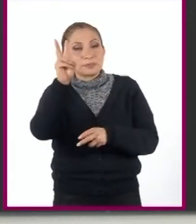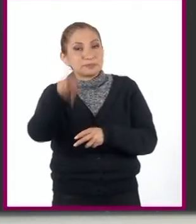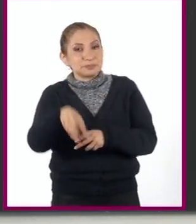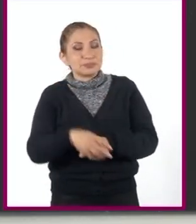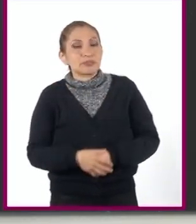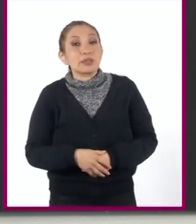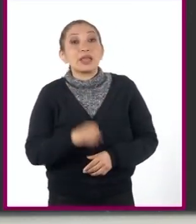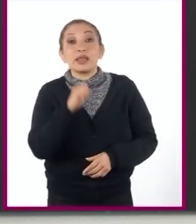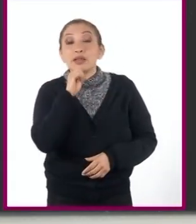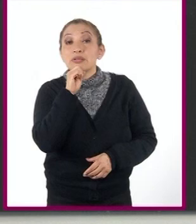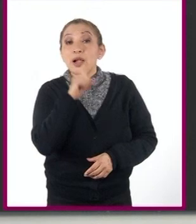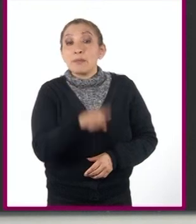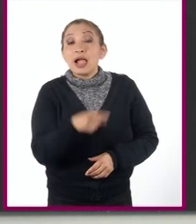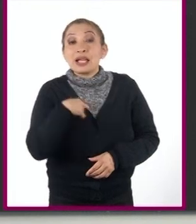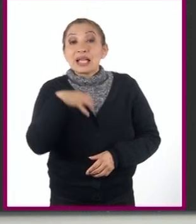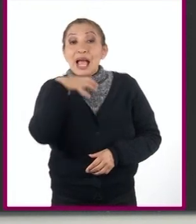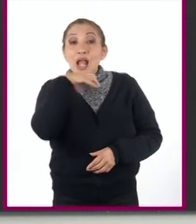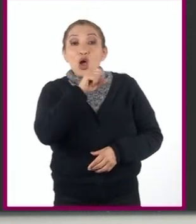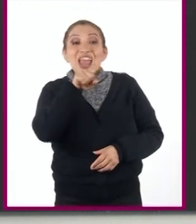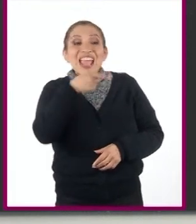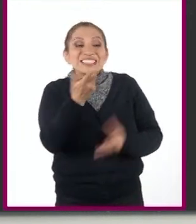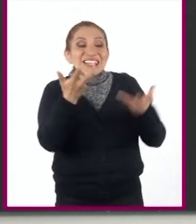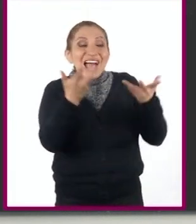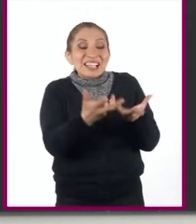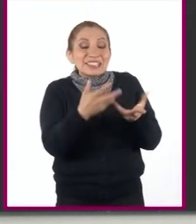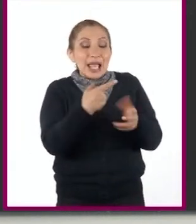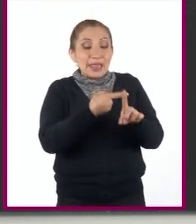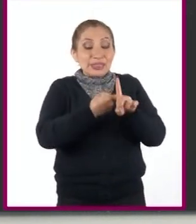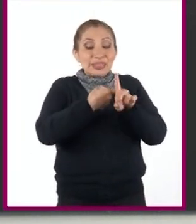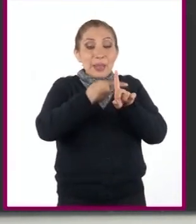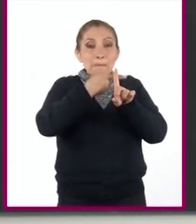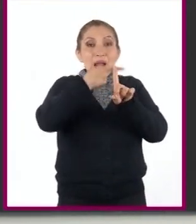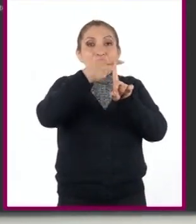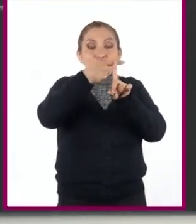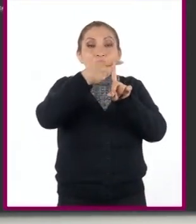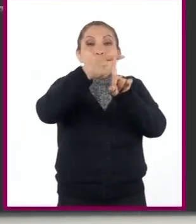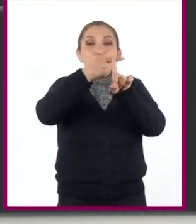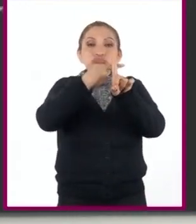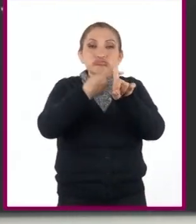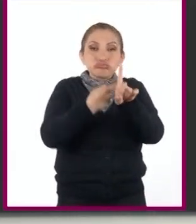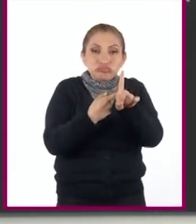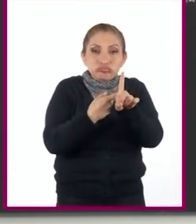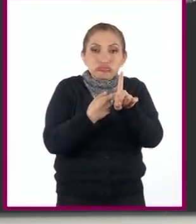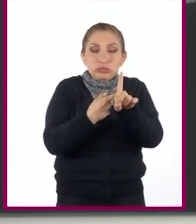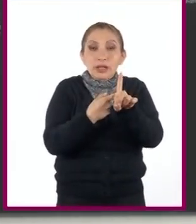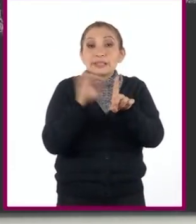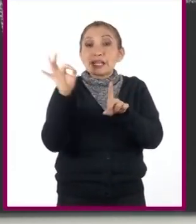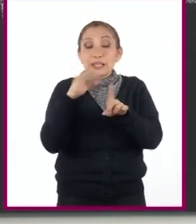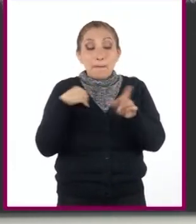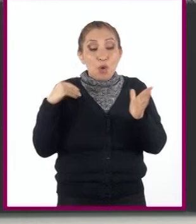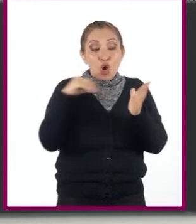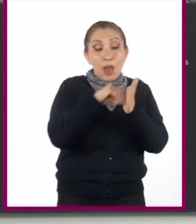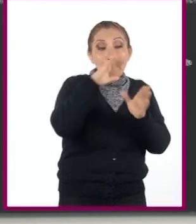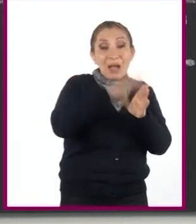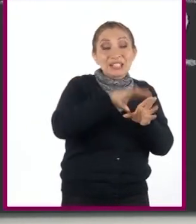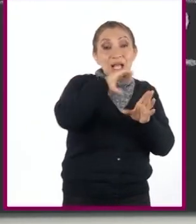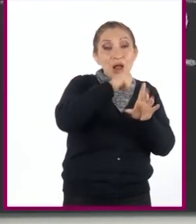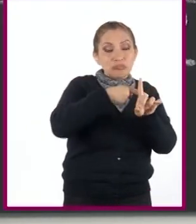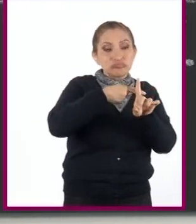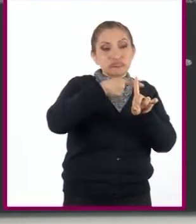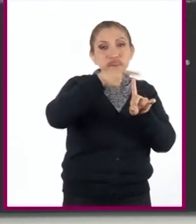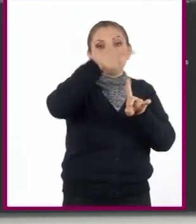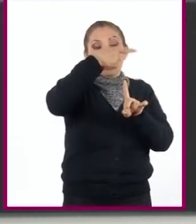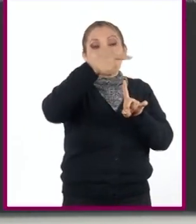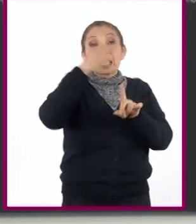correcto. Además, el calor es lo que hace que la temperatura aumente o disminuya. Si añadimos calor, la temperatura